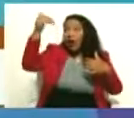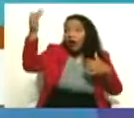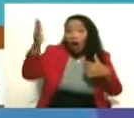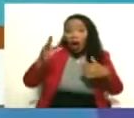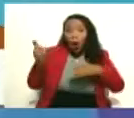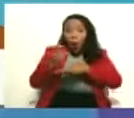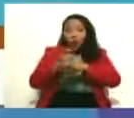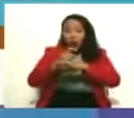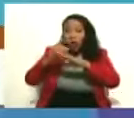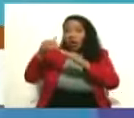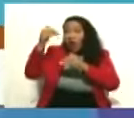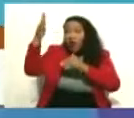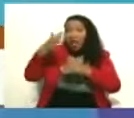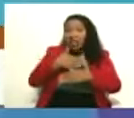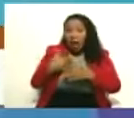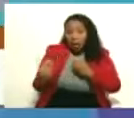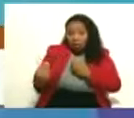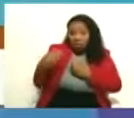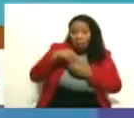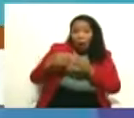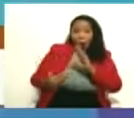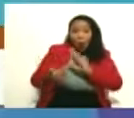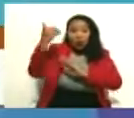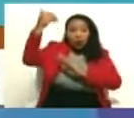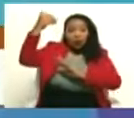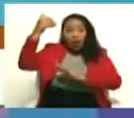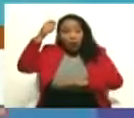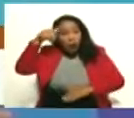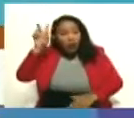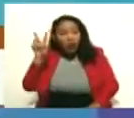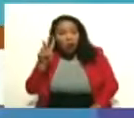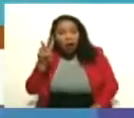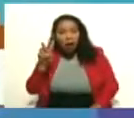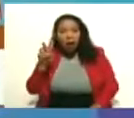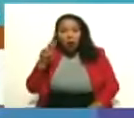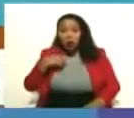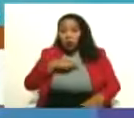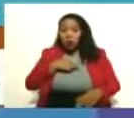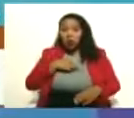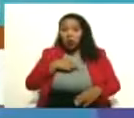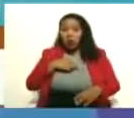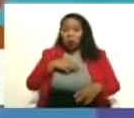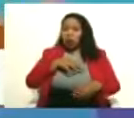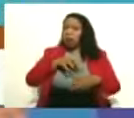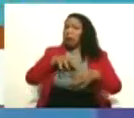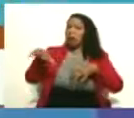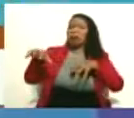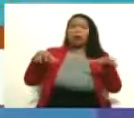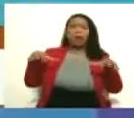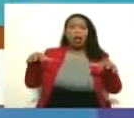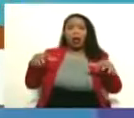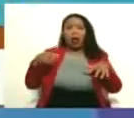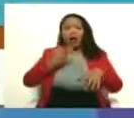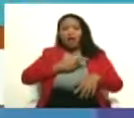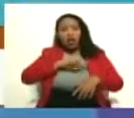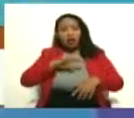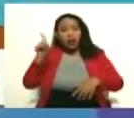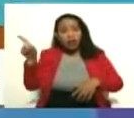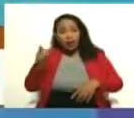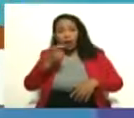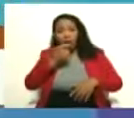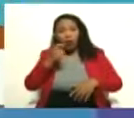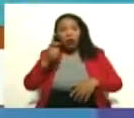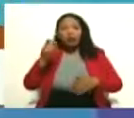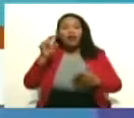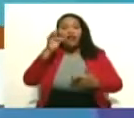títere, intenta meterse con el pueblo de Venezuela, no nos van a encontrar divididos como cuando el fraude arbitral de